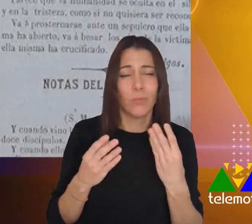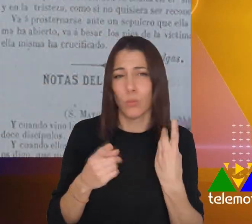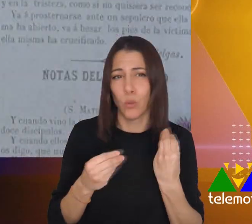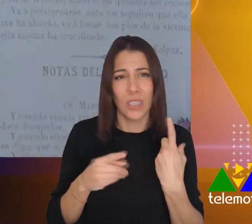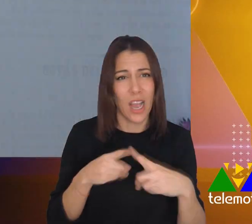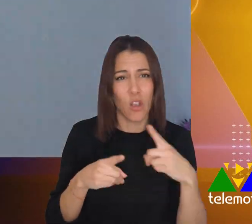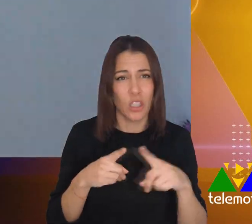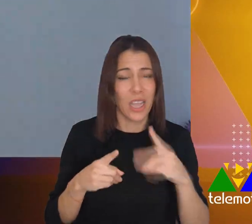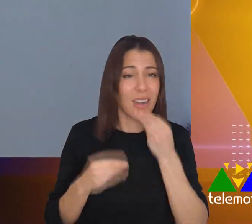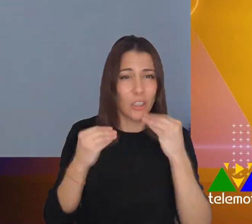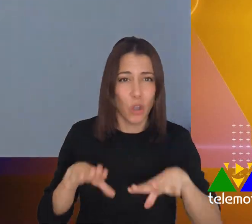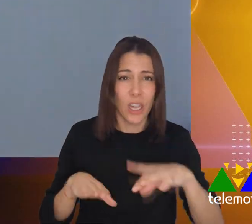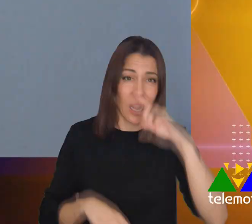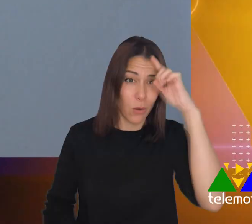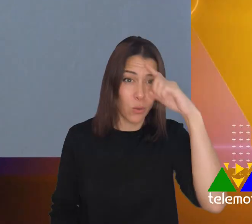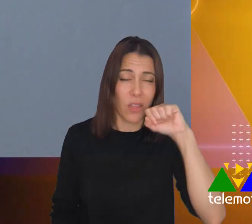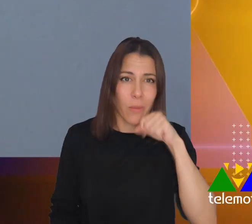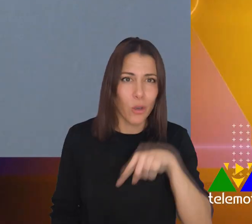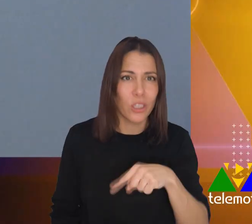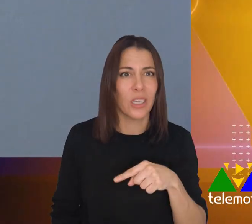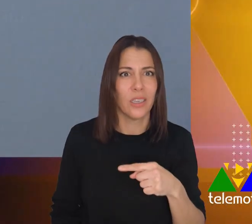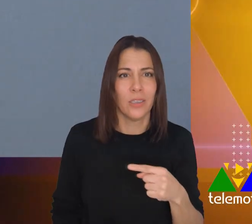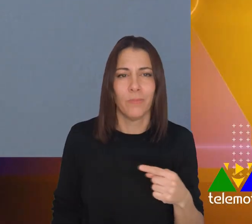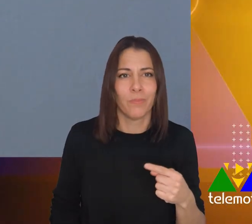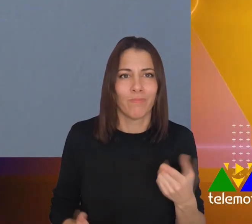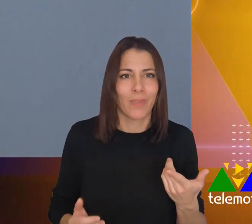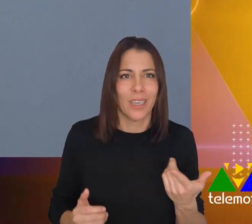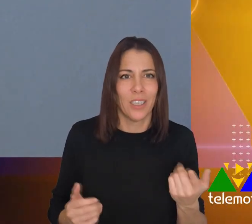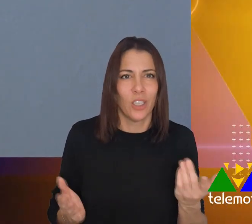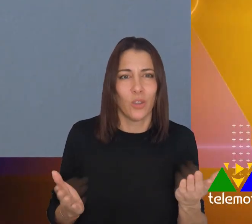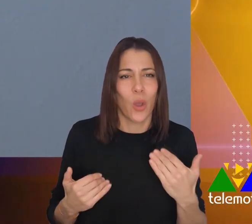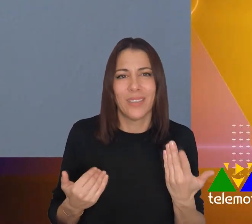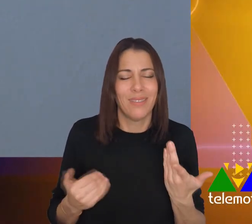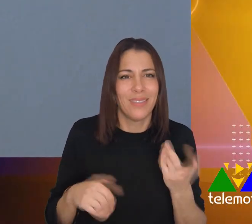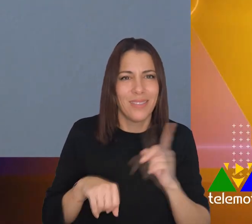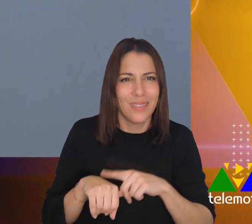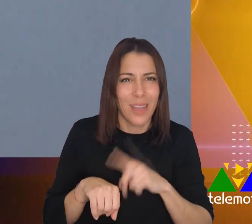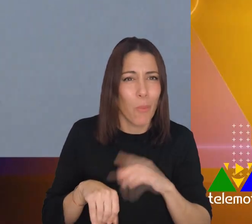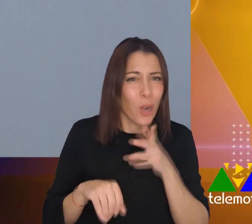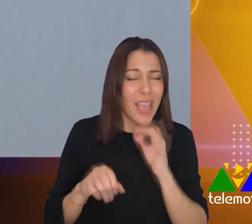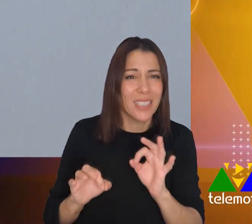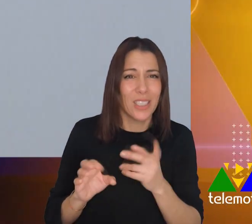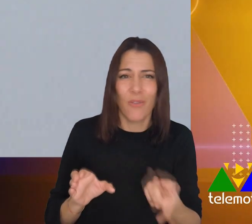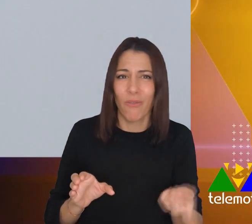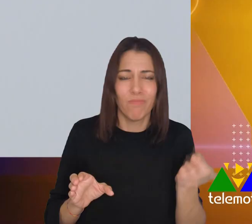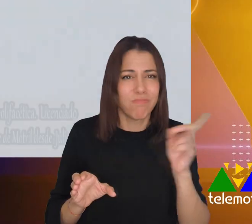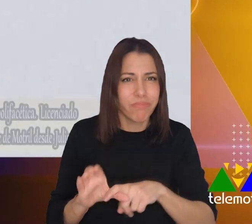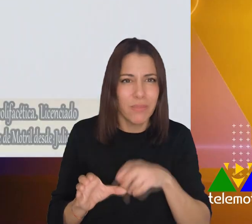a la cultura de Motril, no tienen tiempo ni tienen ideología, ¿no? Es decir, forman parte del